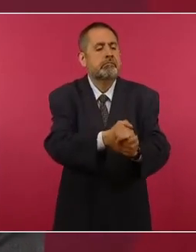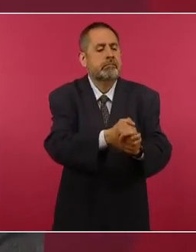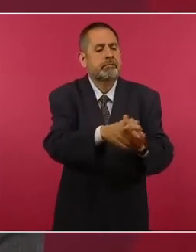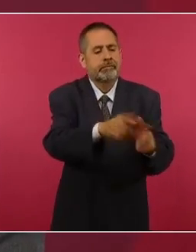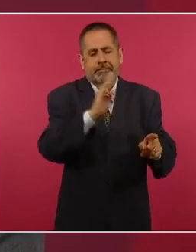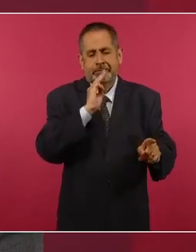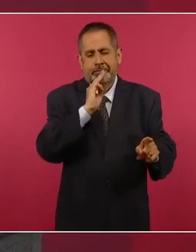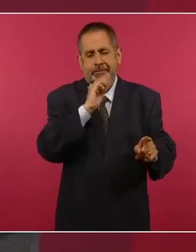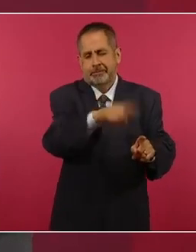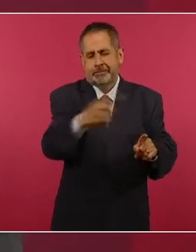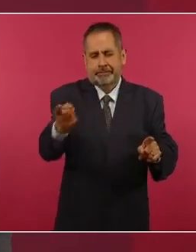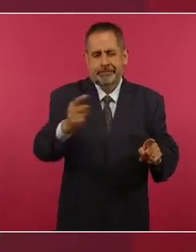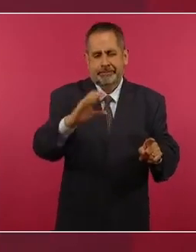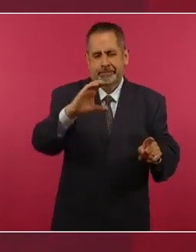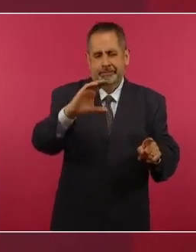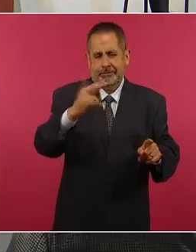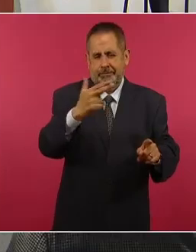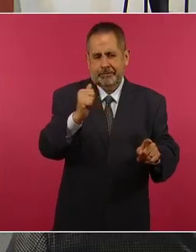de